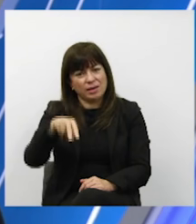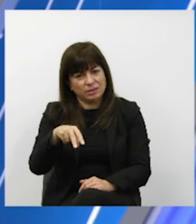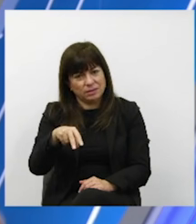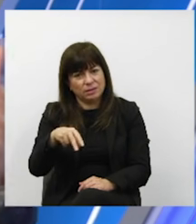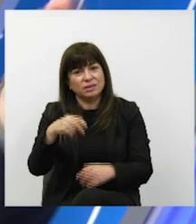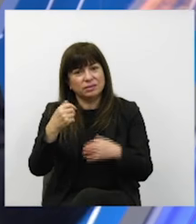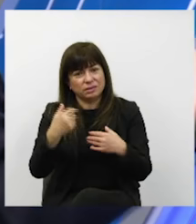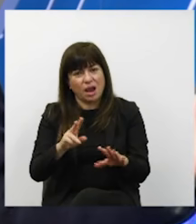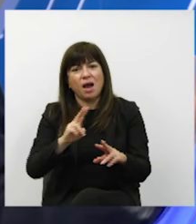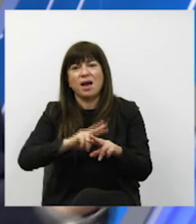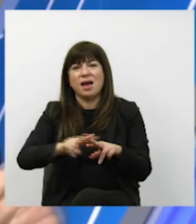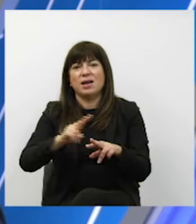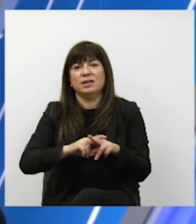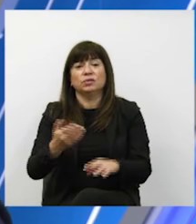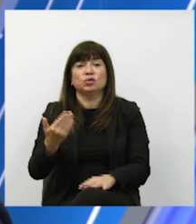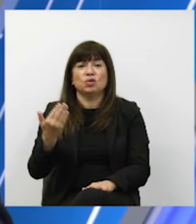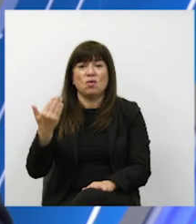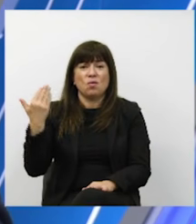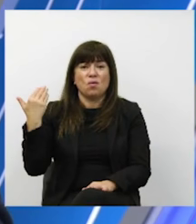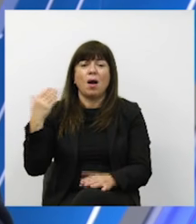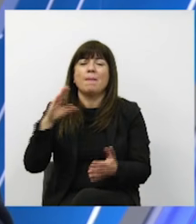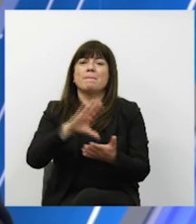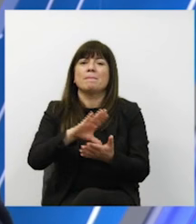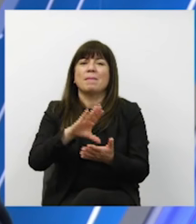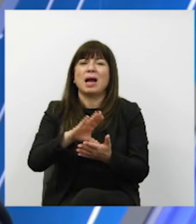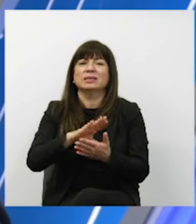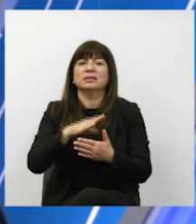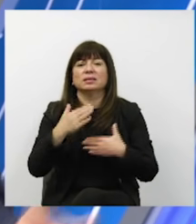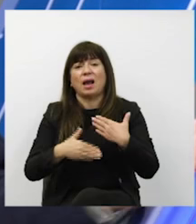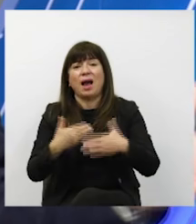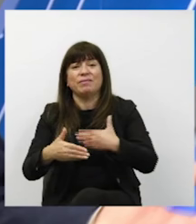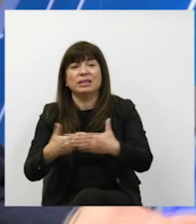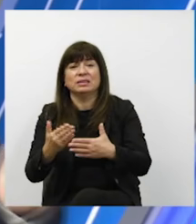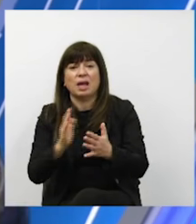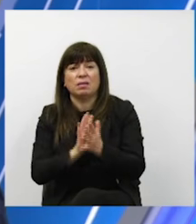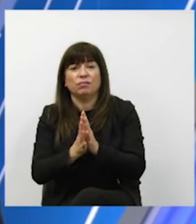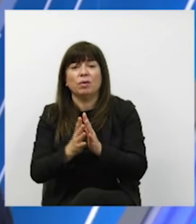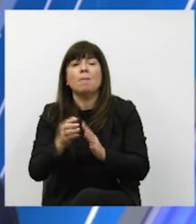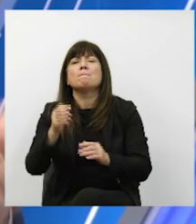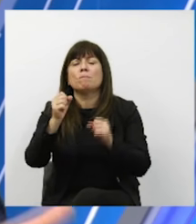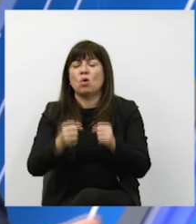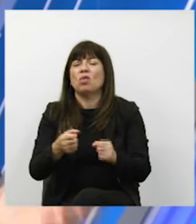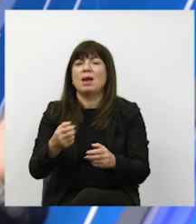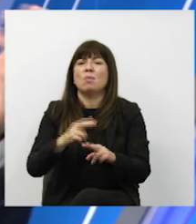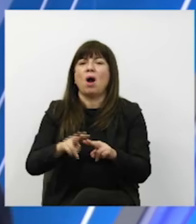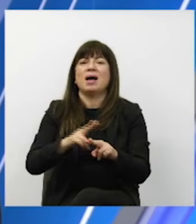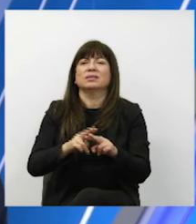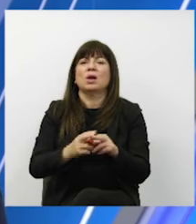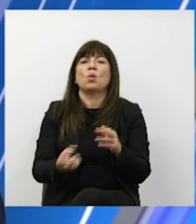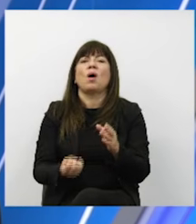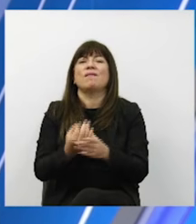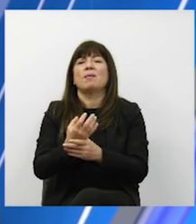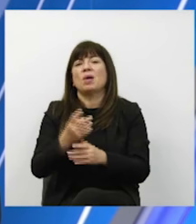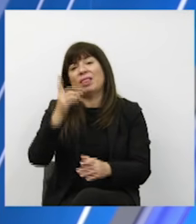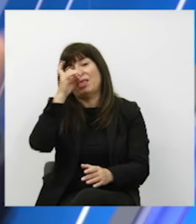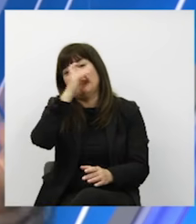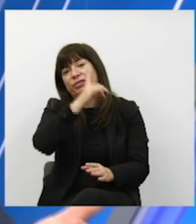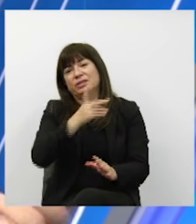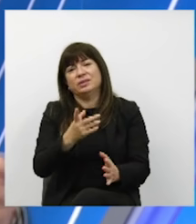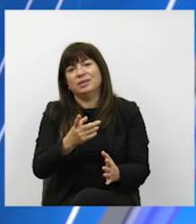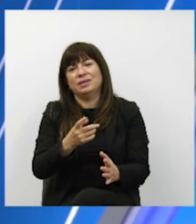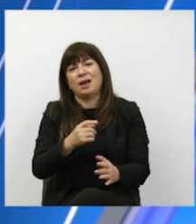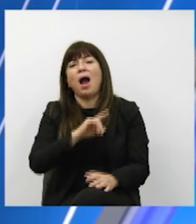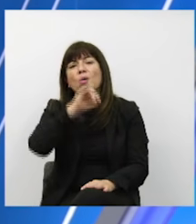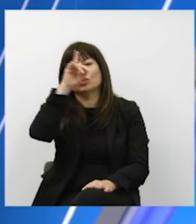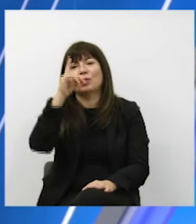ya hemos hecho en el pasado que este país pueda avanzar, podemos hacerlo nuevamente. Es difícil, a lo mejor nos acostumbramos